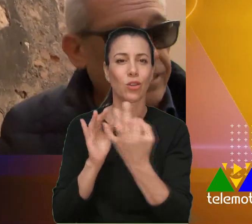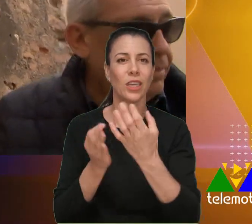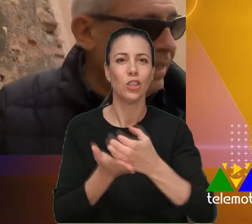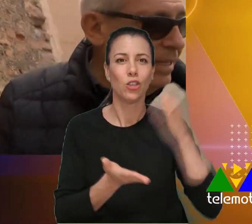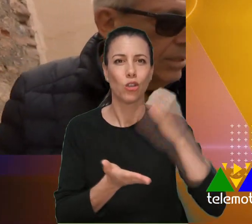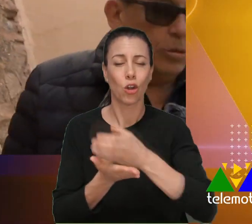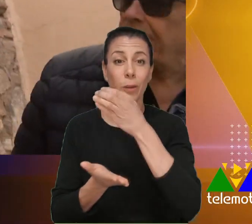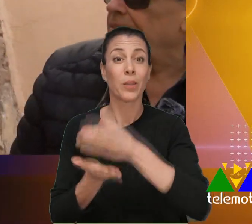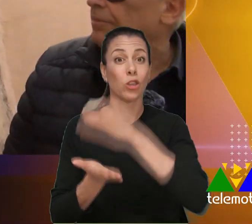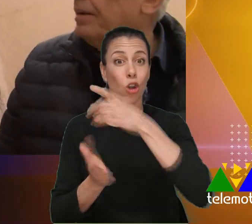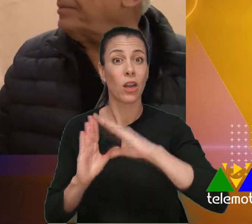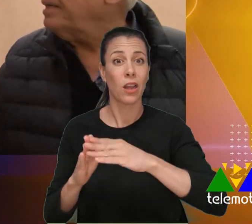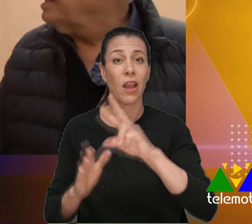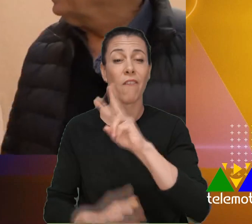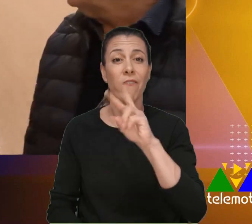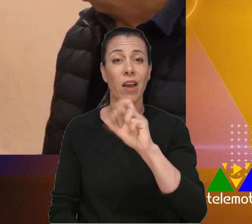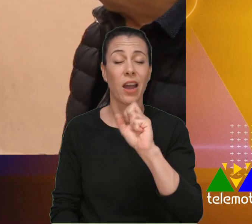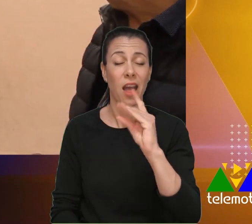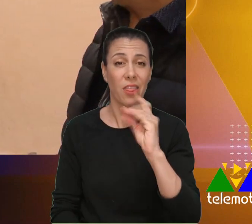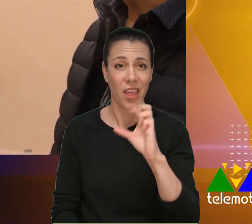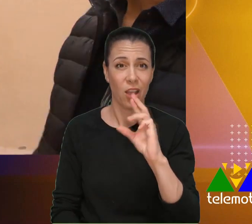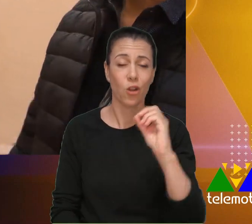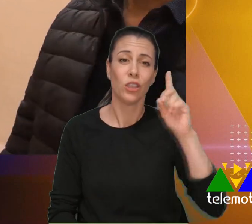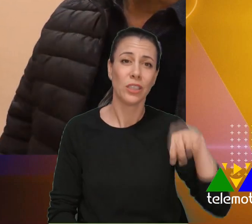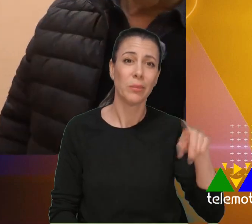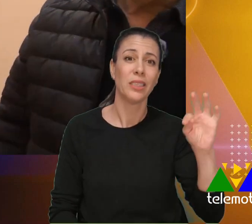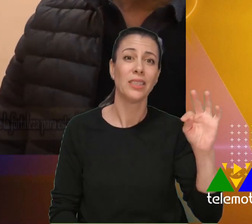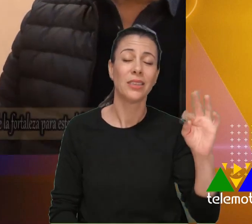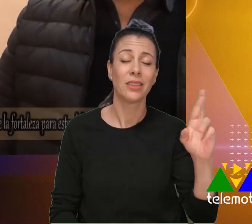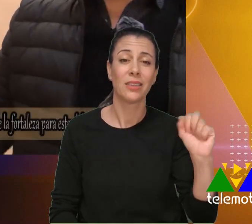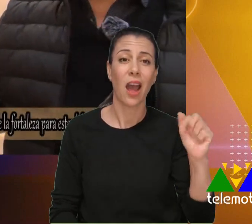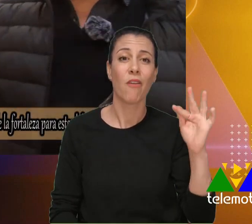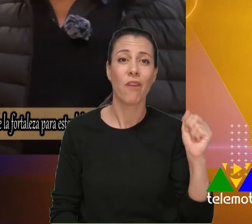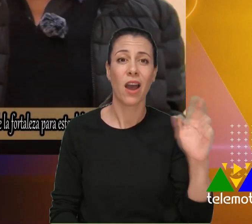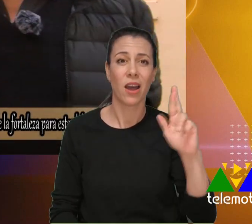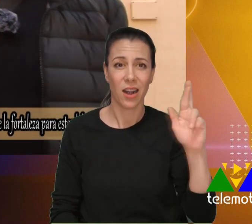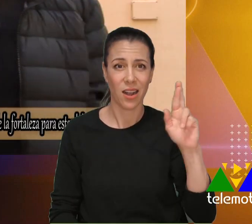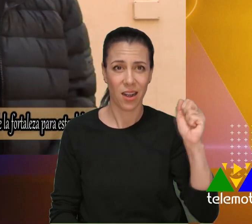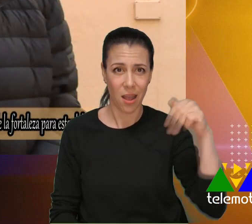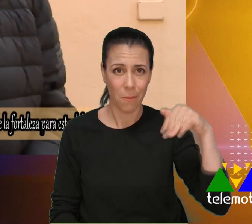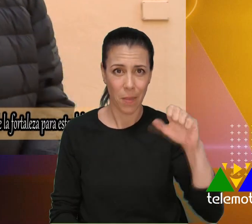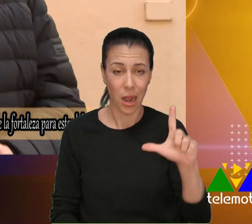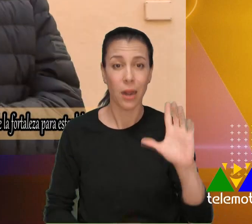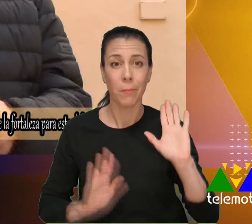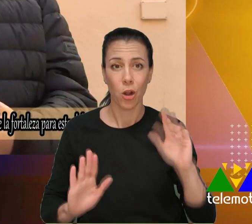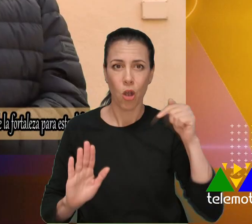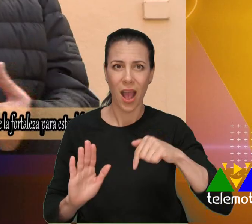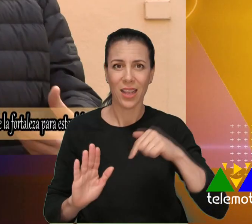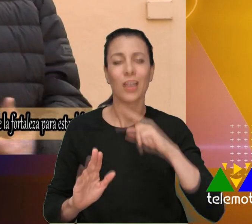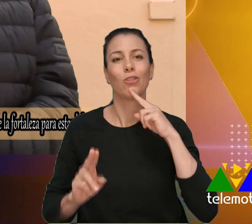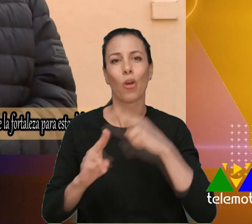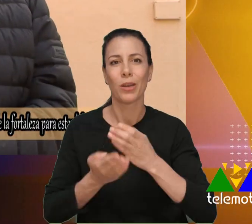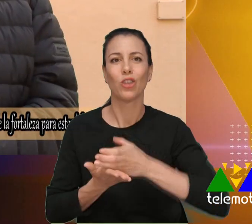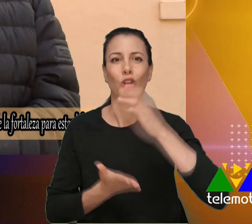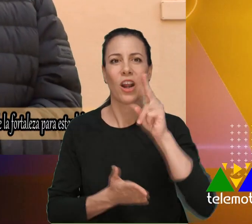costa, la Torre del Varadero y la Torre de Trasfarramal. Y aquí tenemos la Torre de la Vela, que se ha conservado. En su momento debió estar exenta, es decir, no tenía que tener